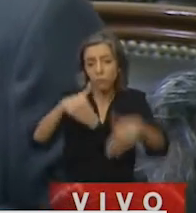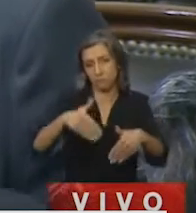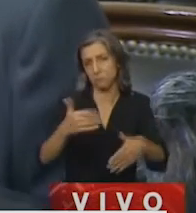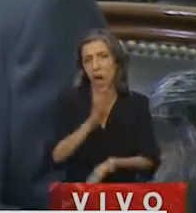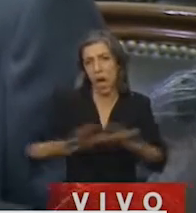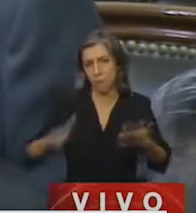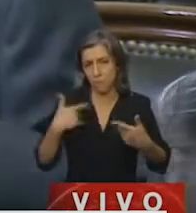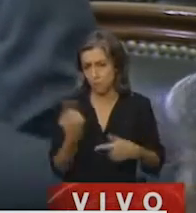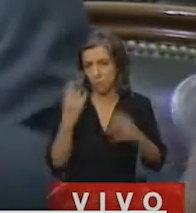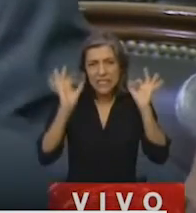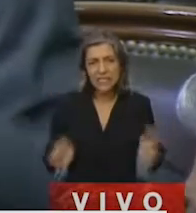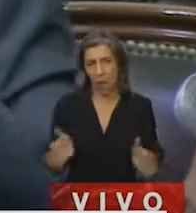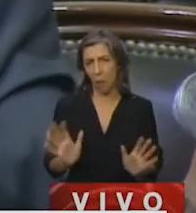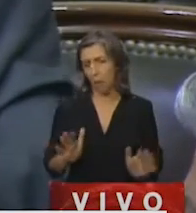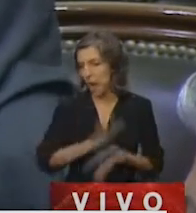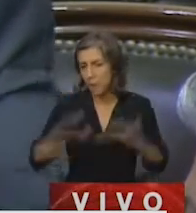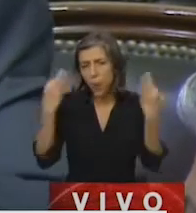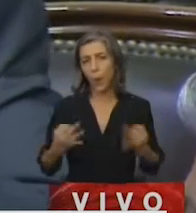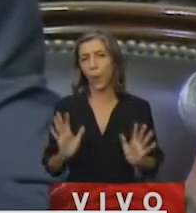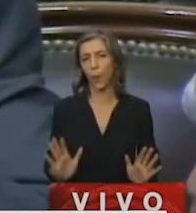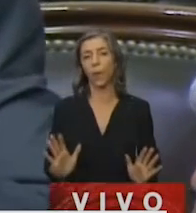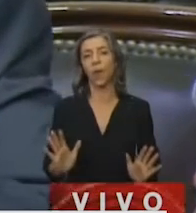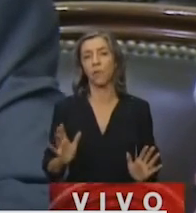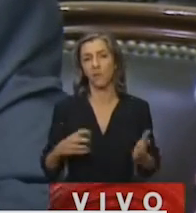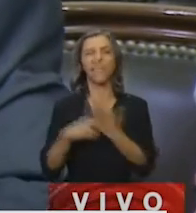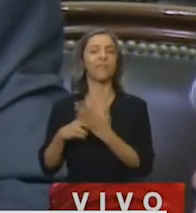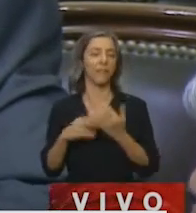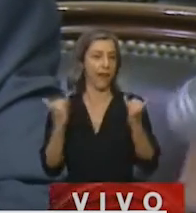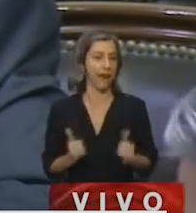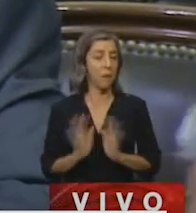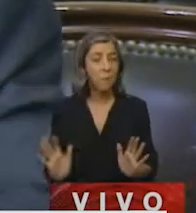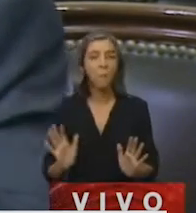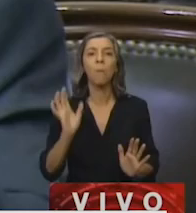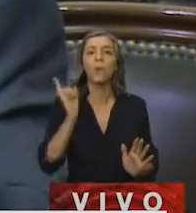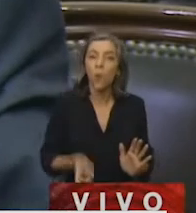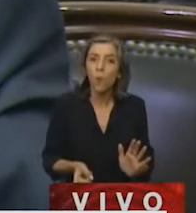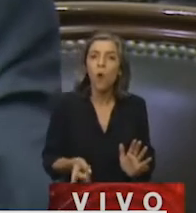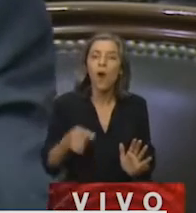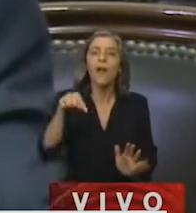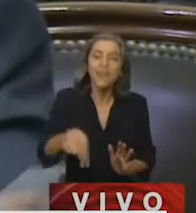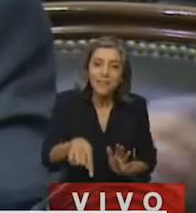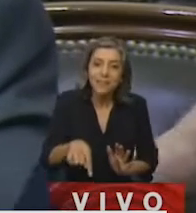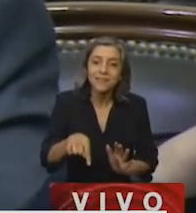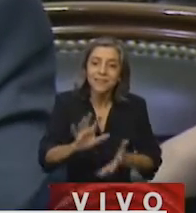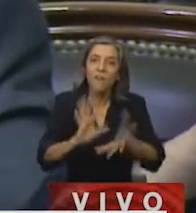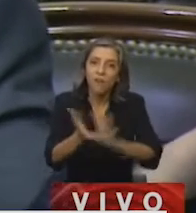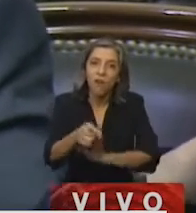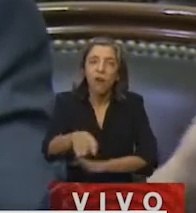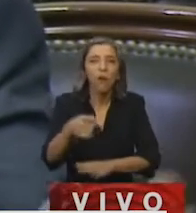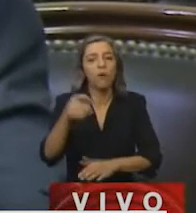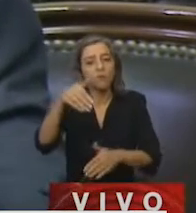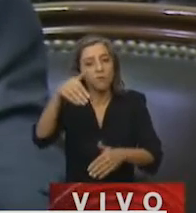cuestiones hacen a cuestiones de avance en la transparencia, a cuestiones de avance que hay que, de alguna